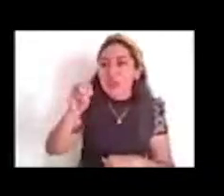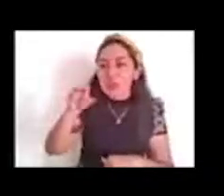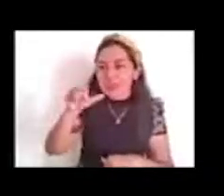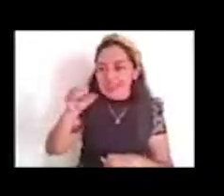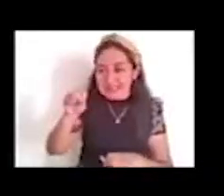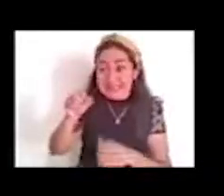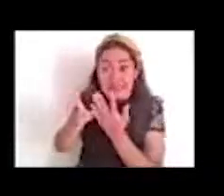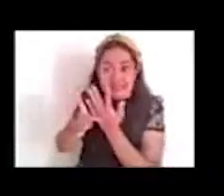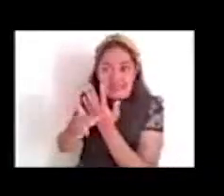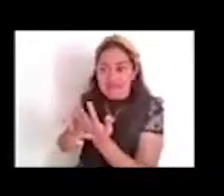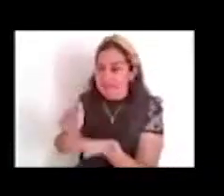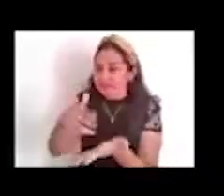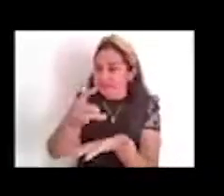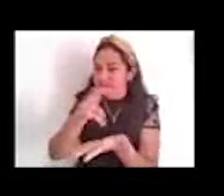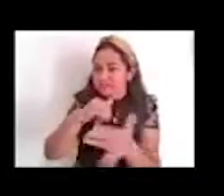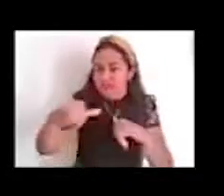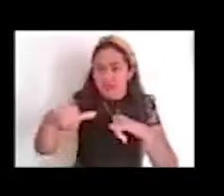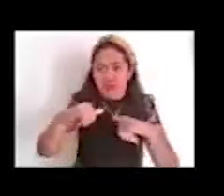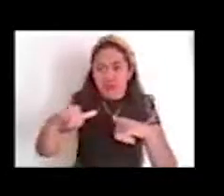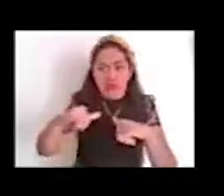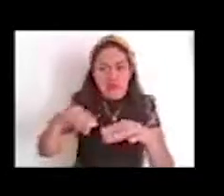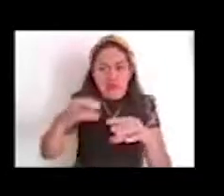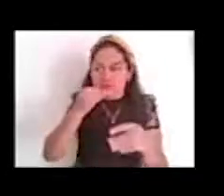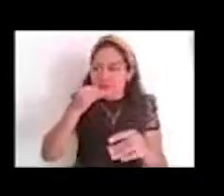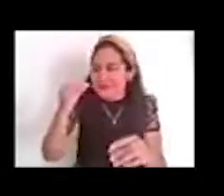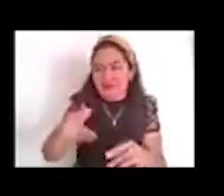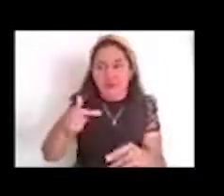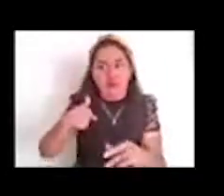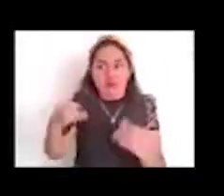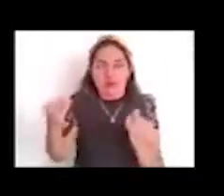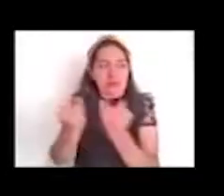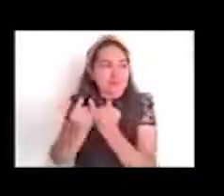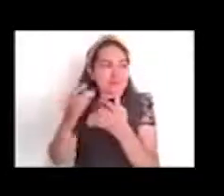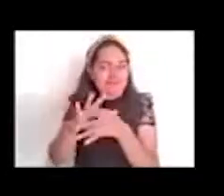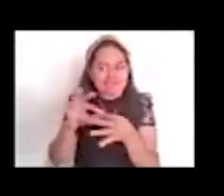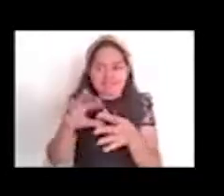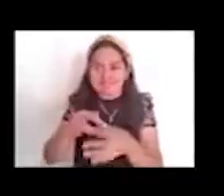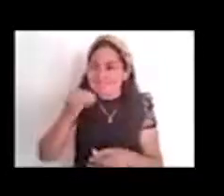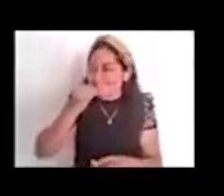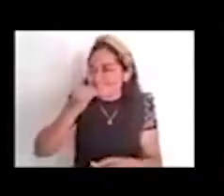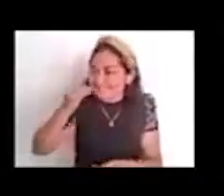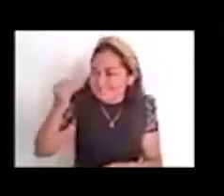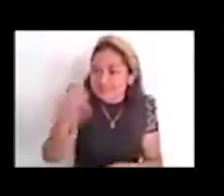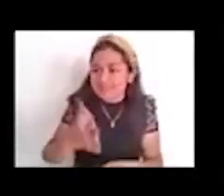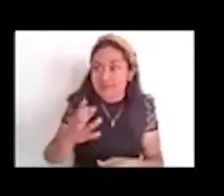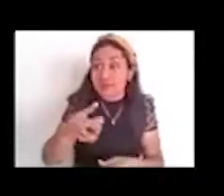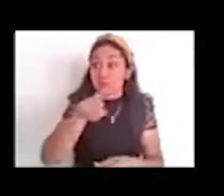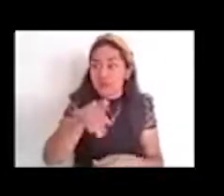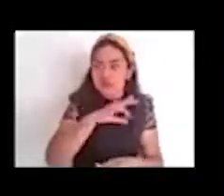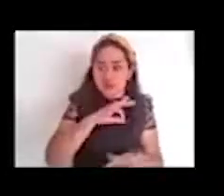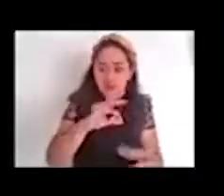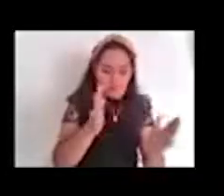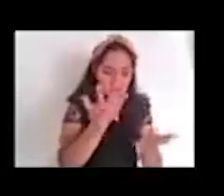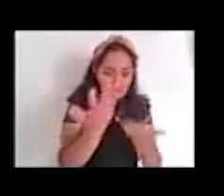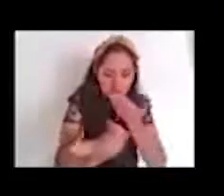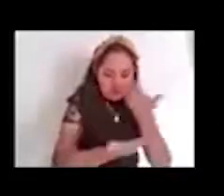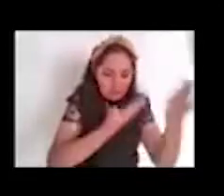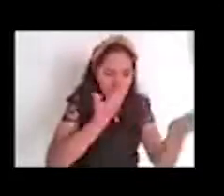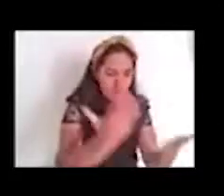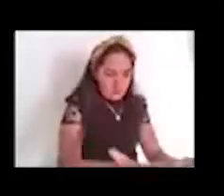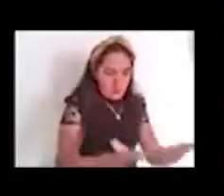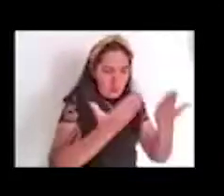Es un plano nodal, es un plano toral para el estudio del